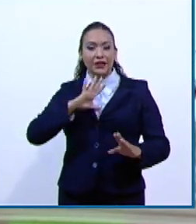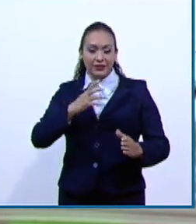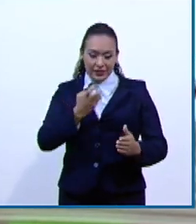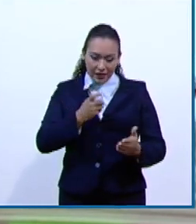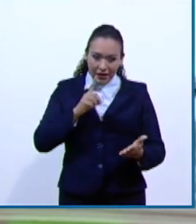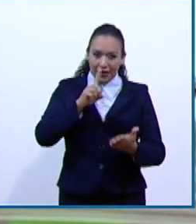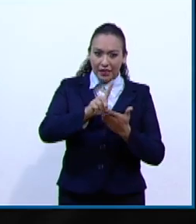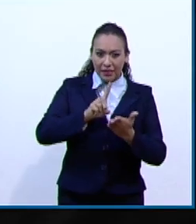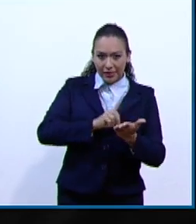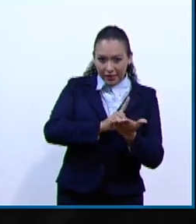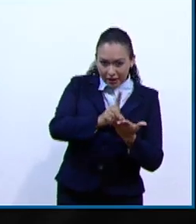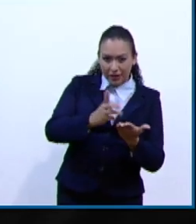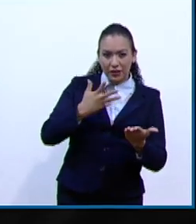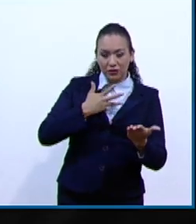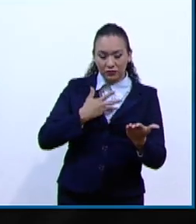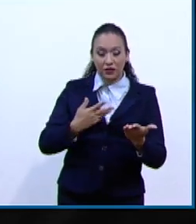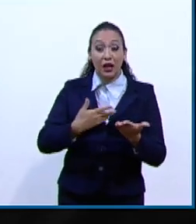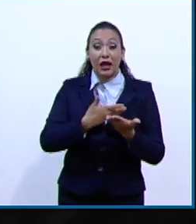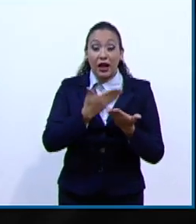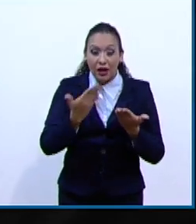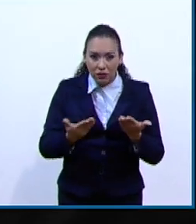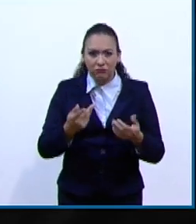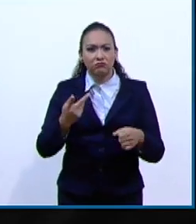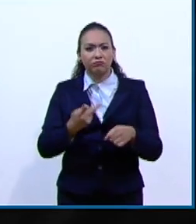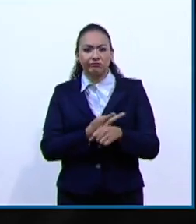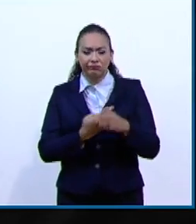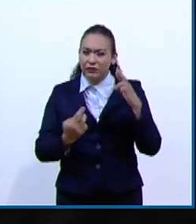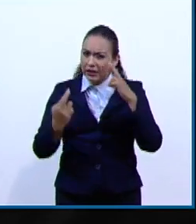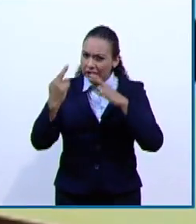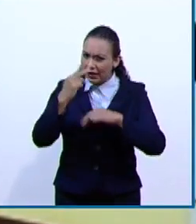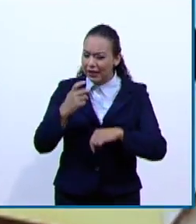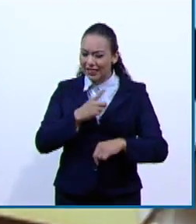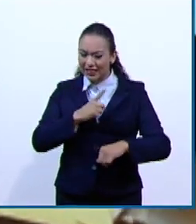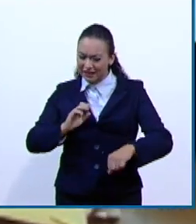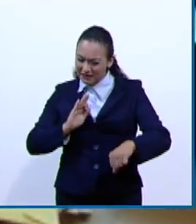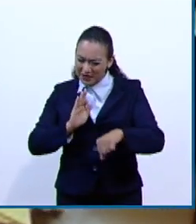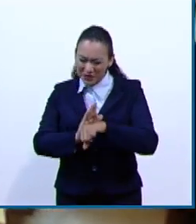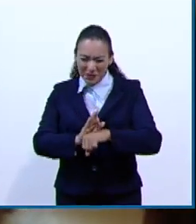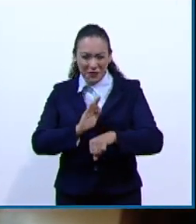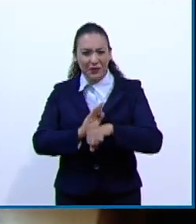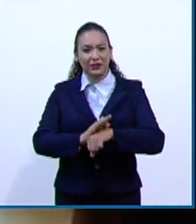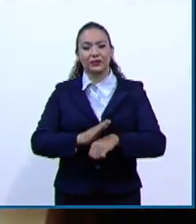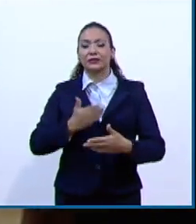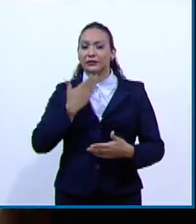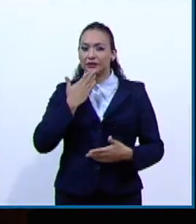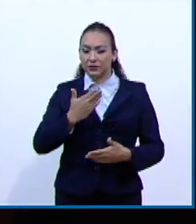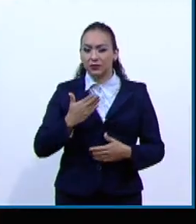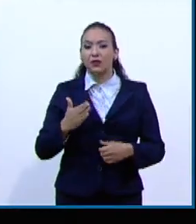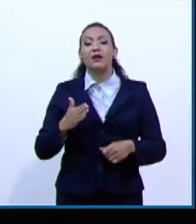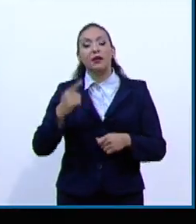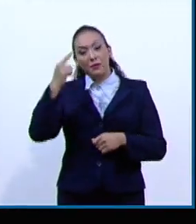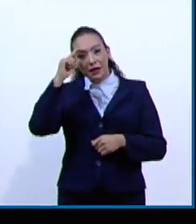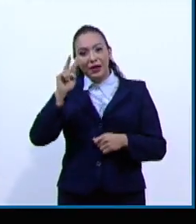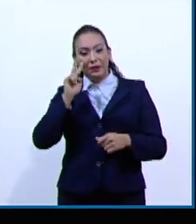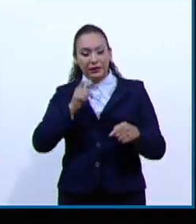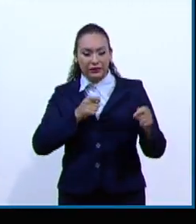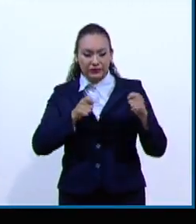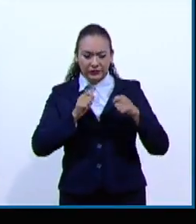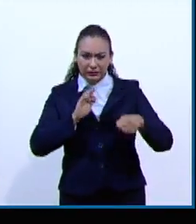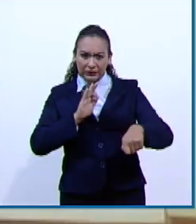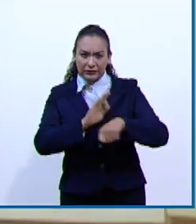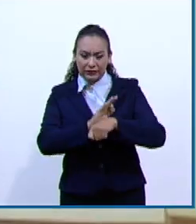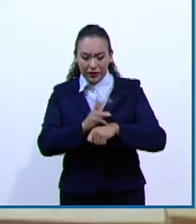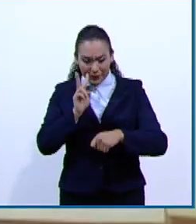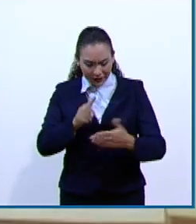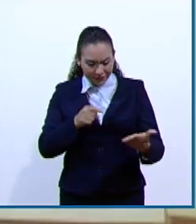que constituye el mínimo de protección estatal, precisar el cambio y sus efectos sobre el nivel de protección, determinar si